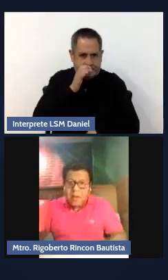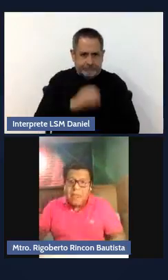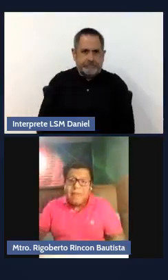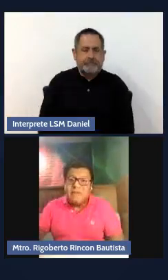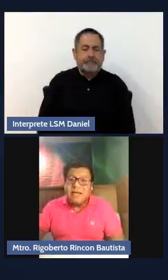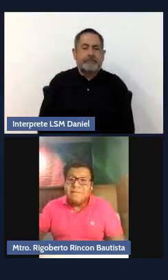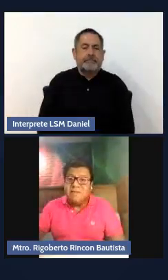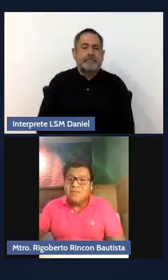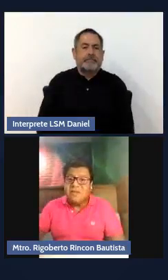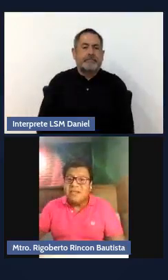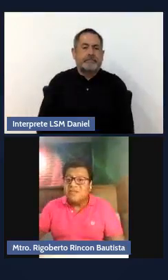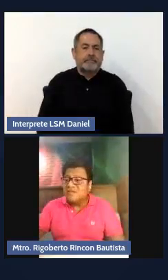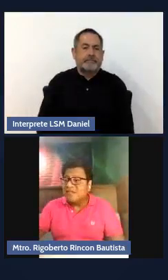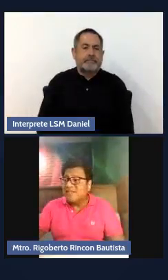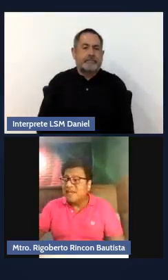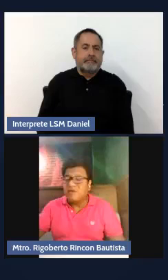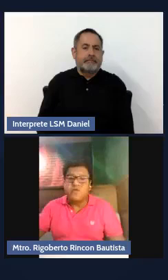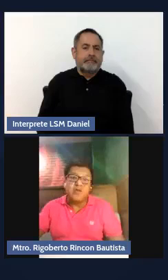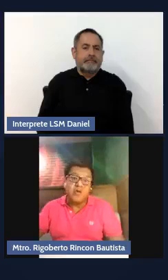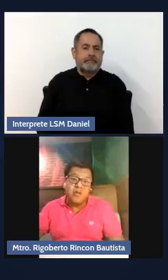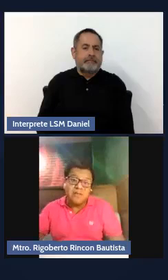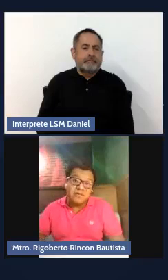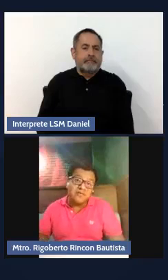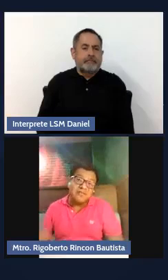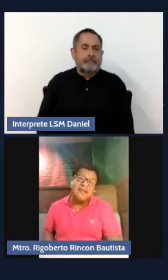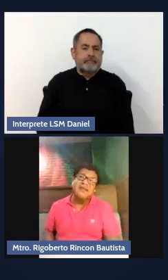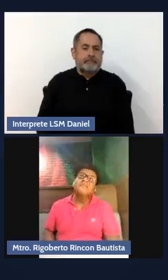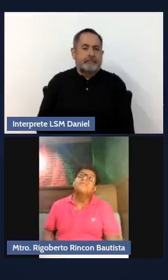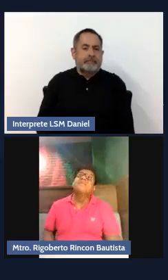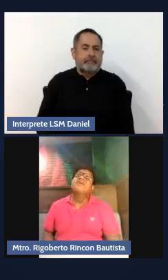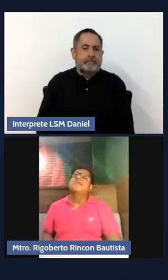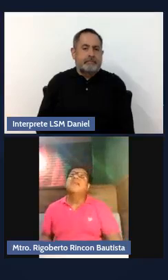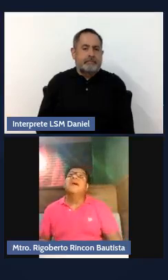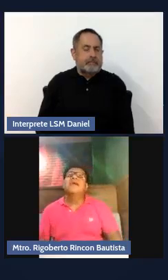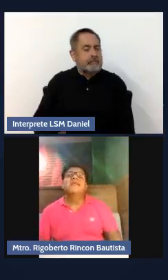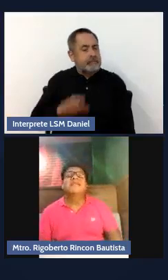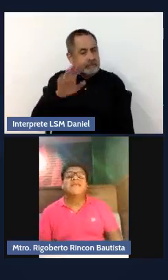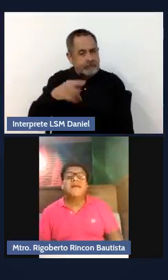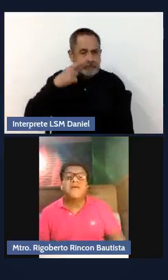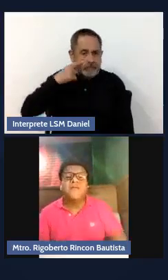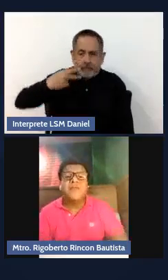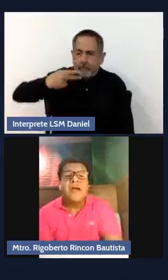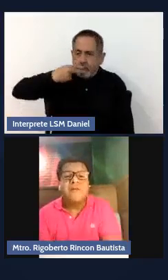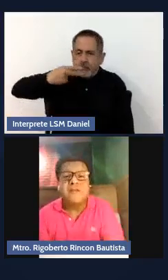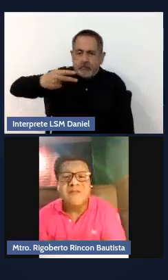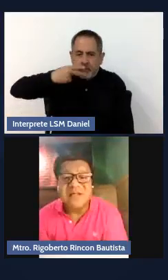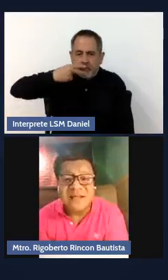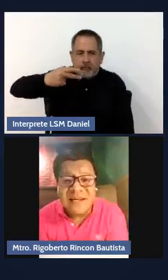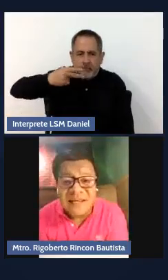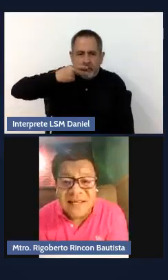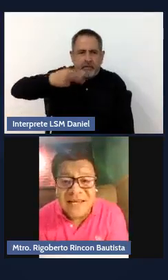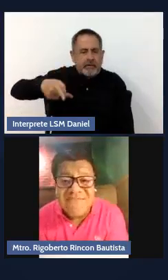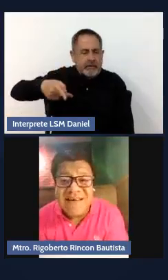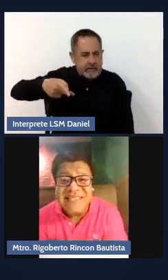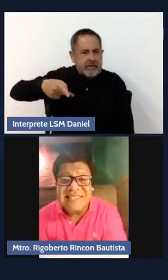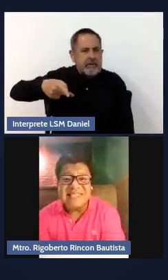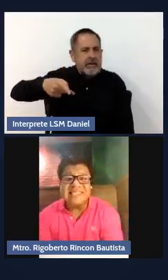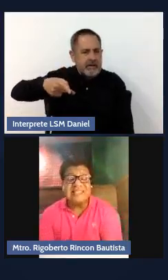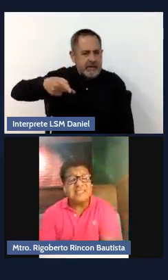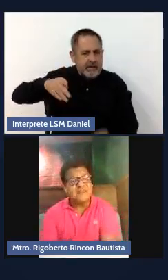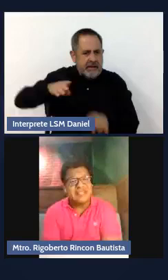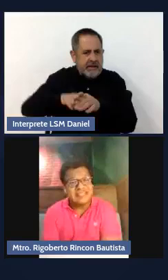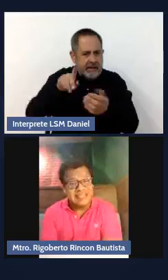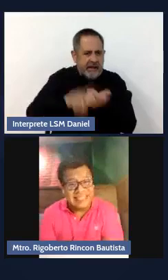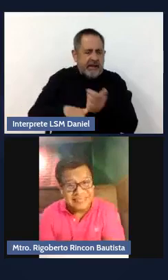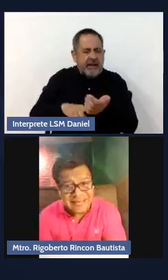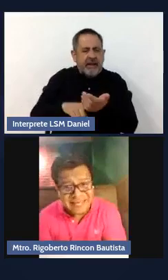Vamos a ver entonces que cuando hablamos del tabaco, pues vamos a tener que tiene más de 700 sustancias